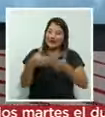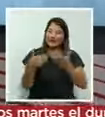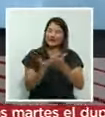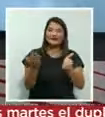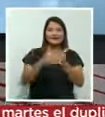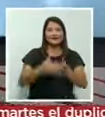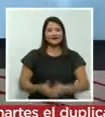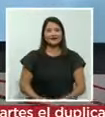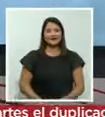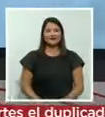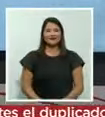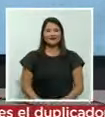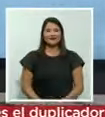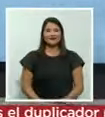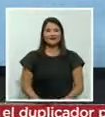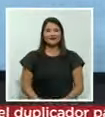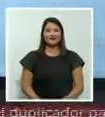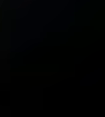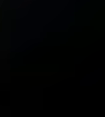volvemos.